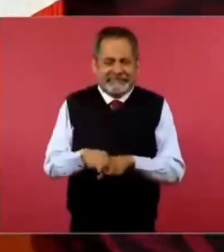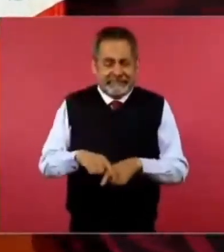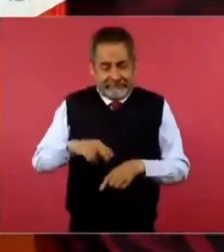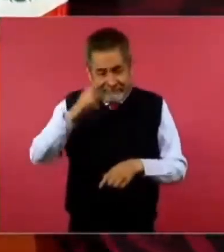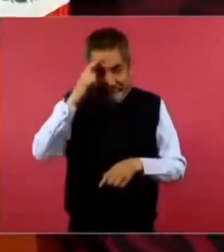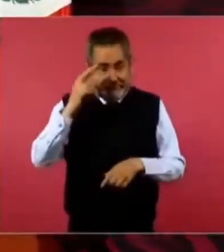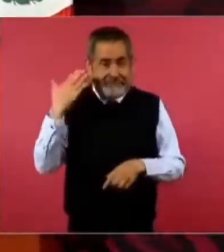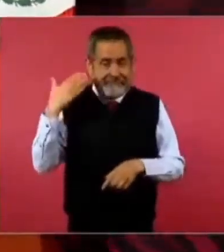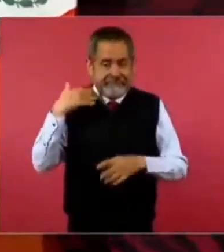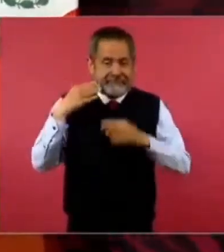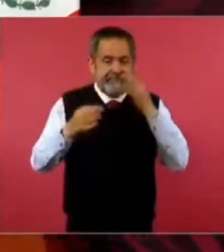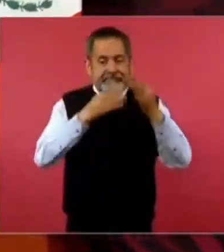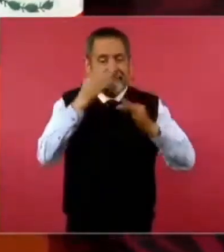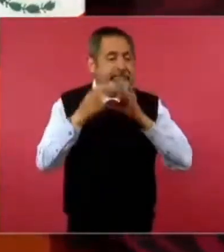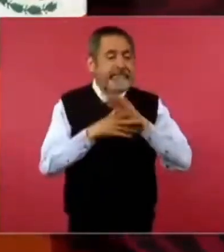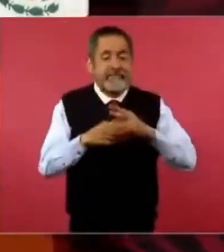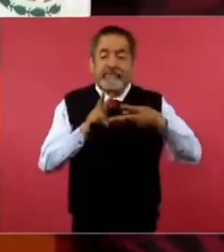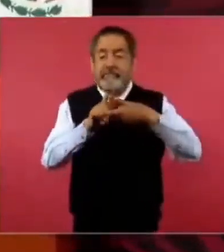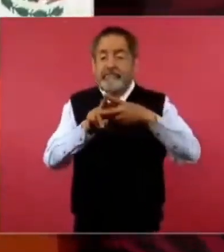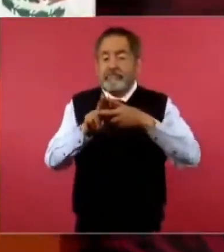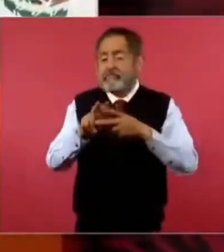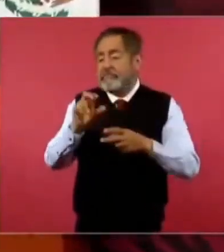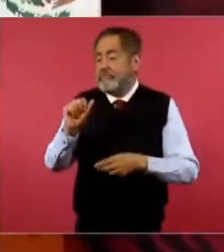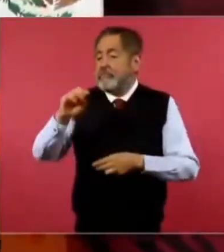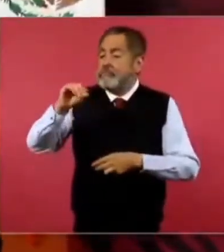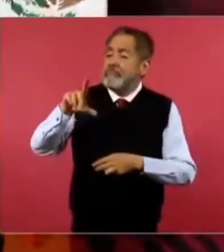campaña de AMLO,